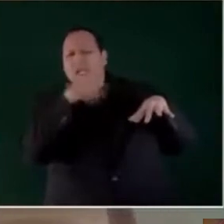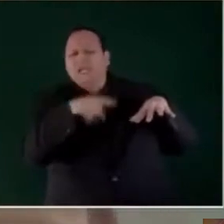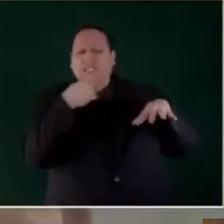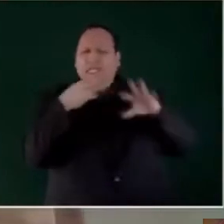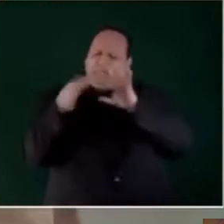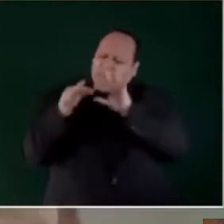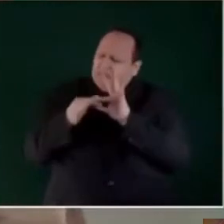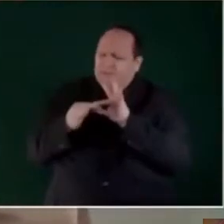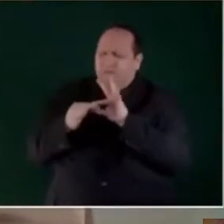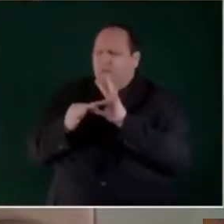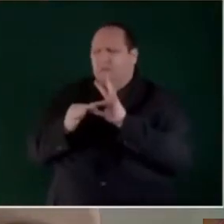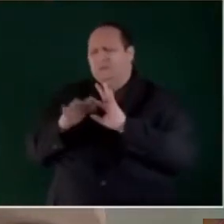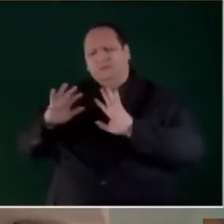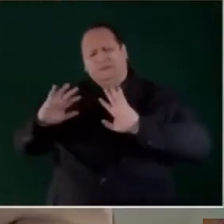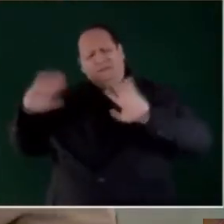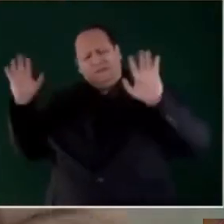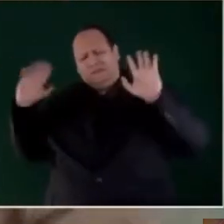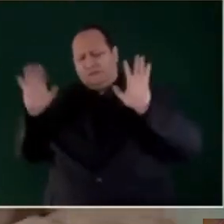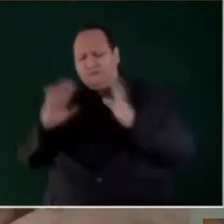mandamos,